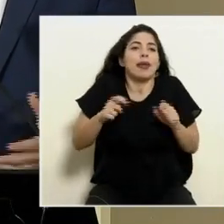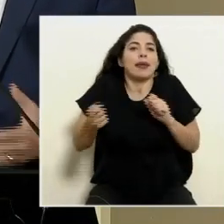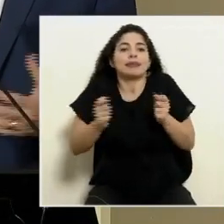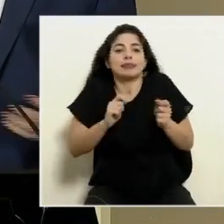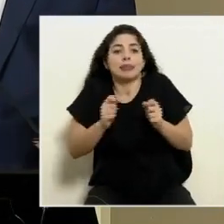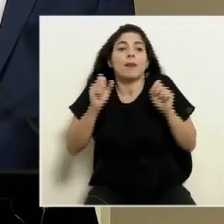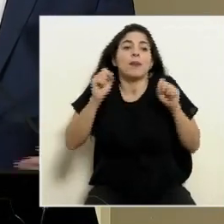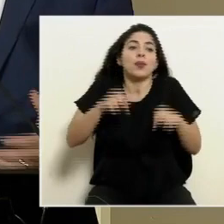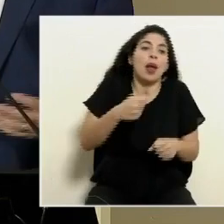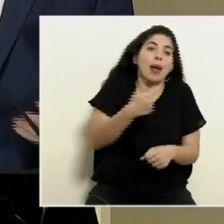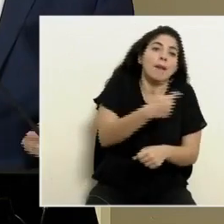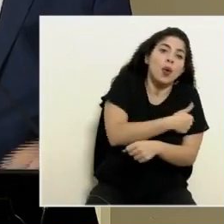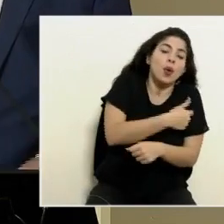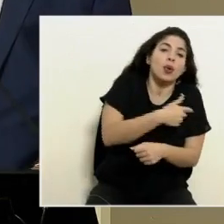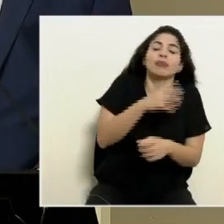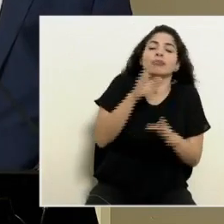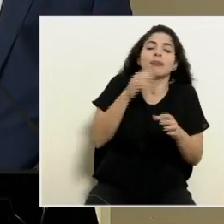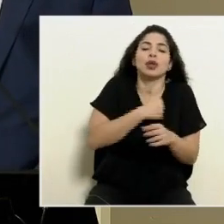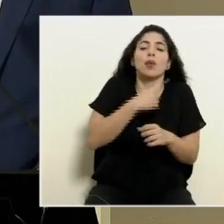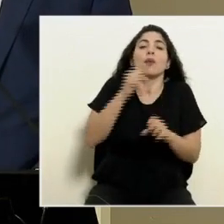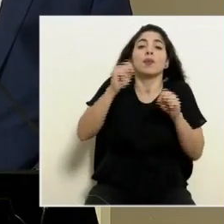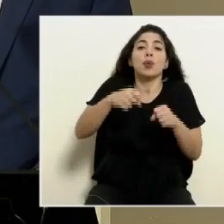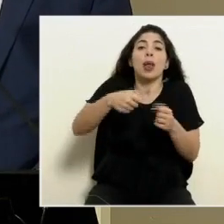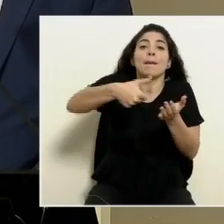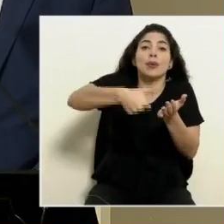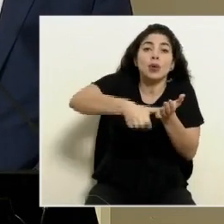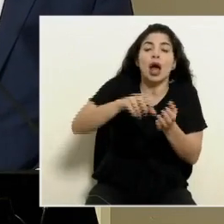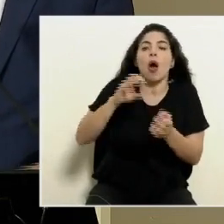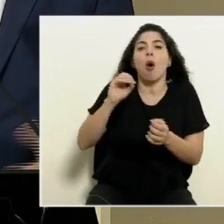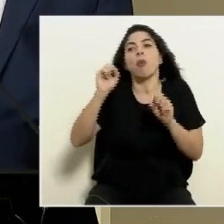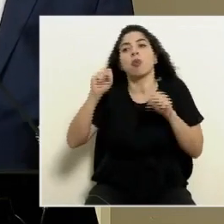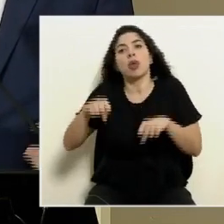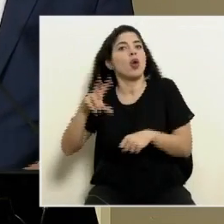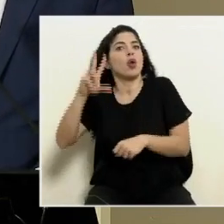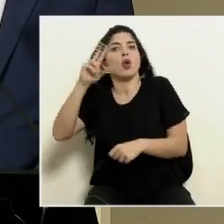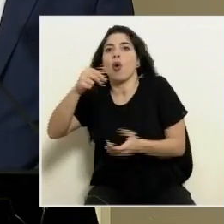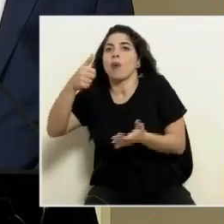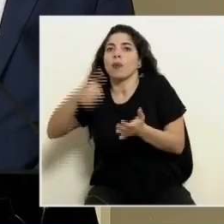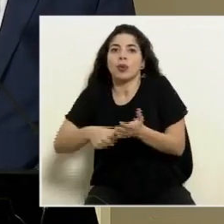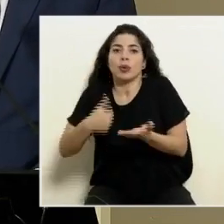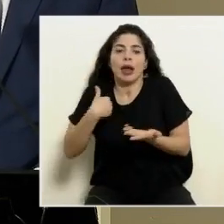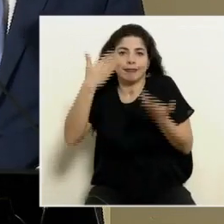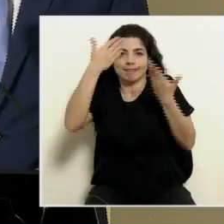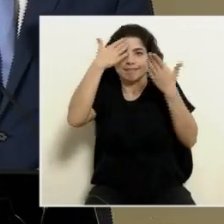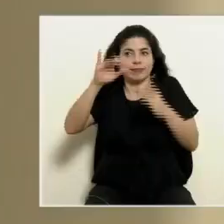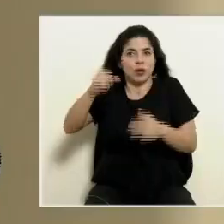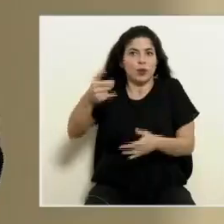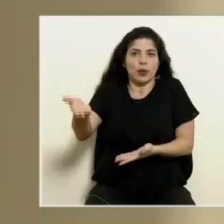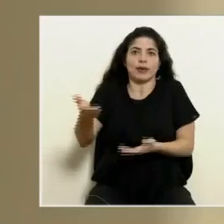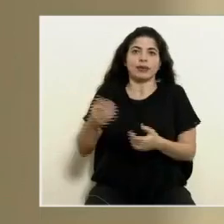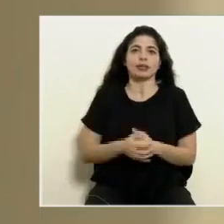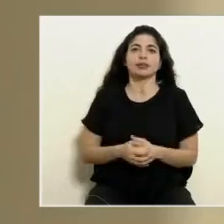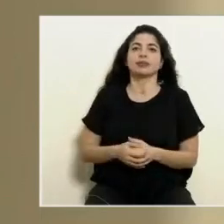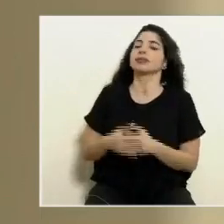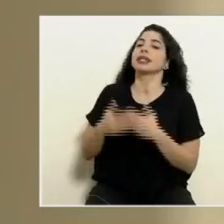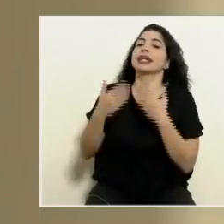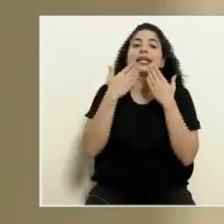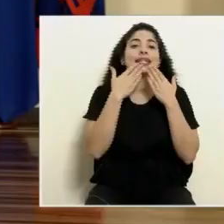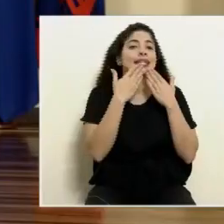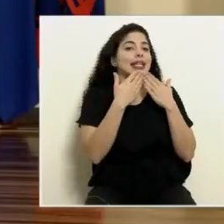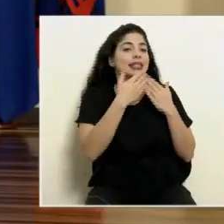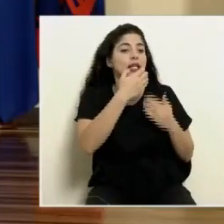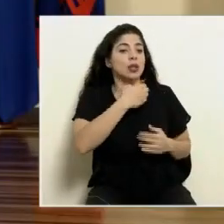una votación o puede no haber una votación, o sea, no puedo adelantar qué va a suceder el jueves. Muchas gracias, don